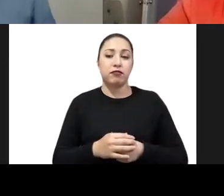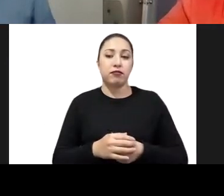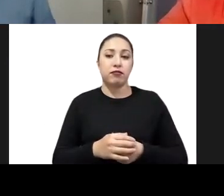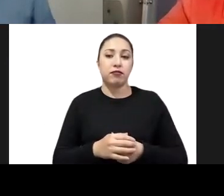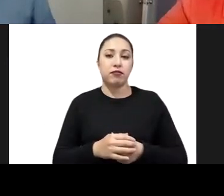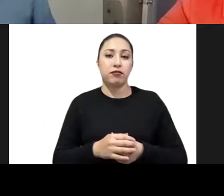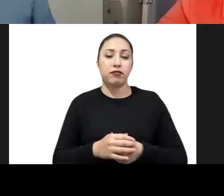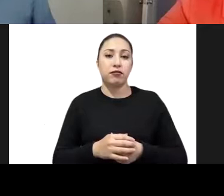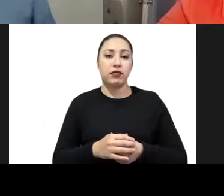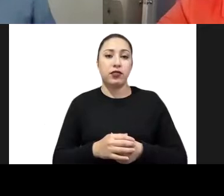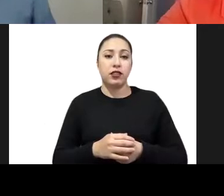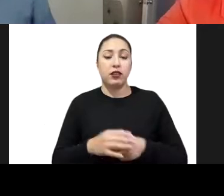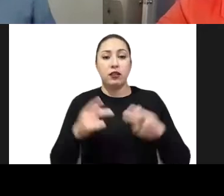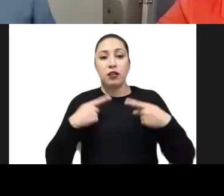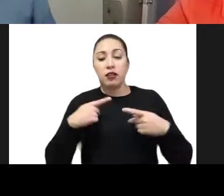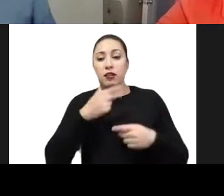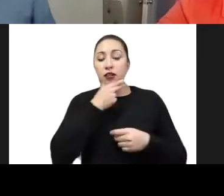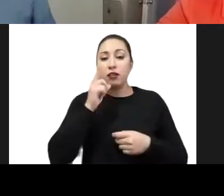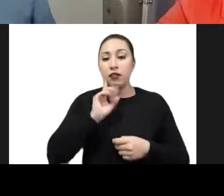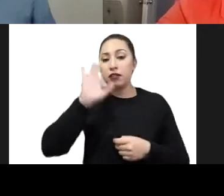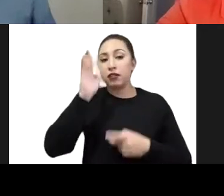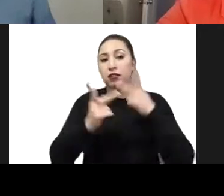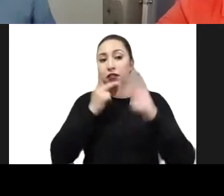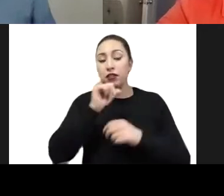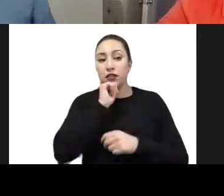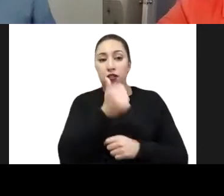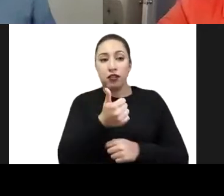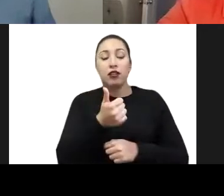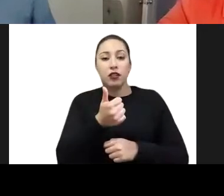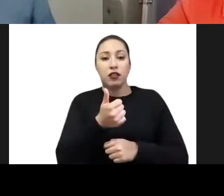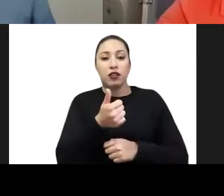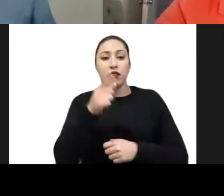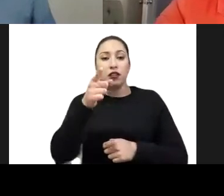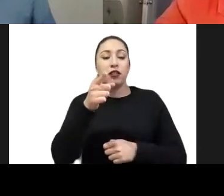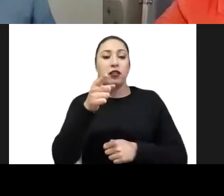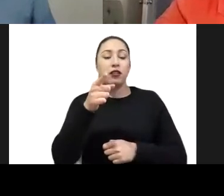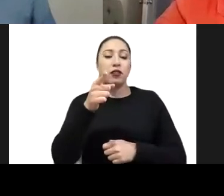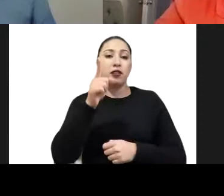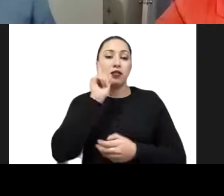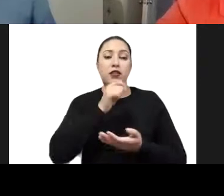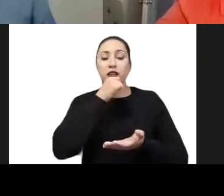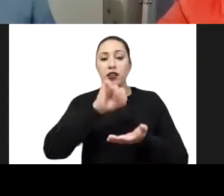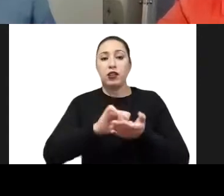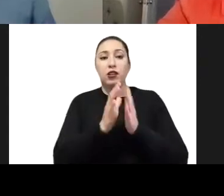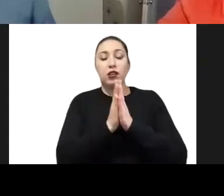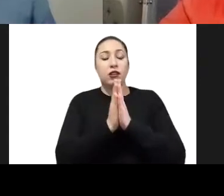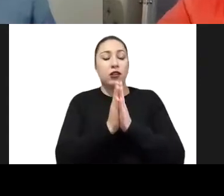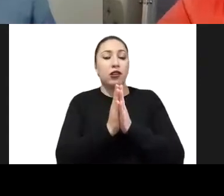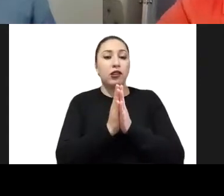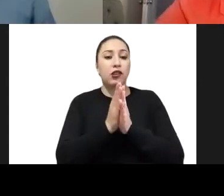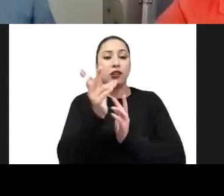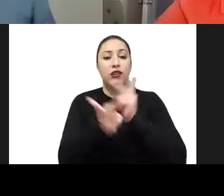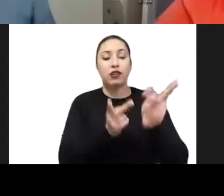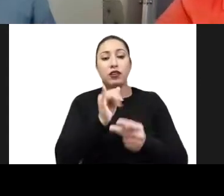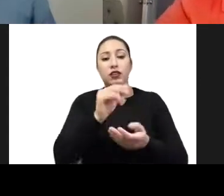No habiendo ninguna diputada y diputada que desee ahorita tomar ya la palabra, doy paso a la votación para la